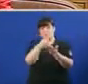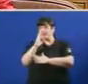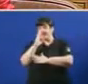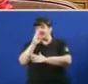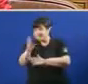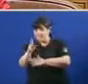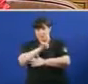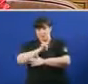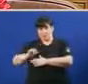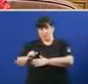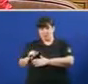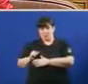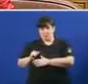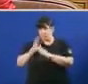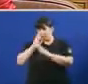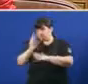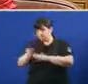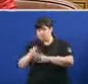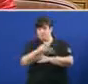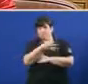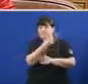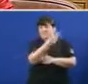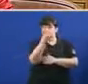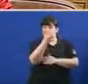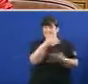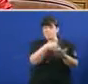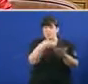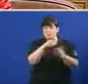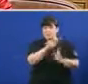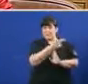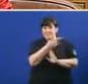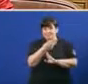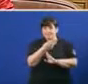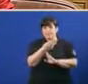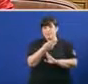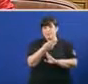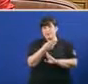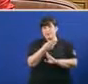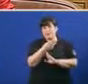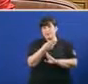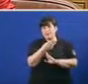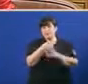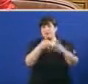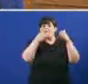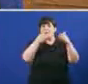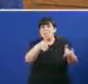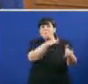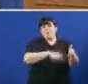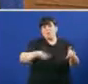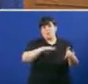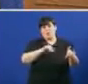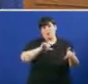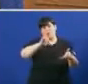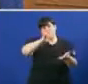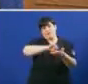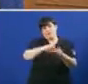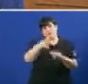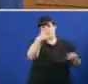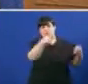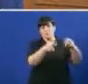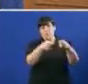e casi 300 millóns de euros, 289 millóns de euros, a eses centros concertados que son a prioridade